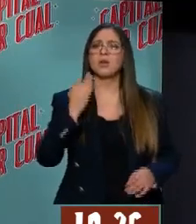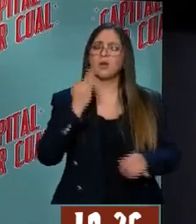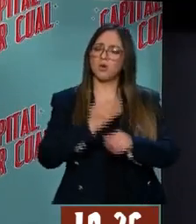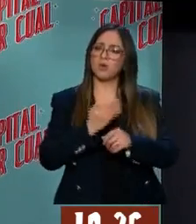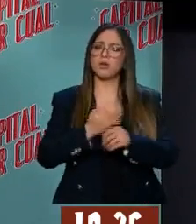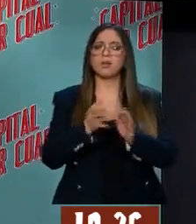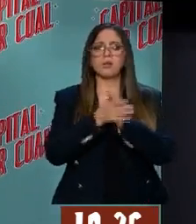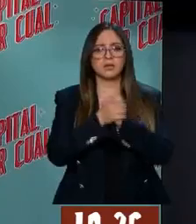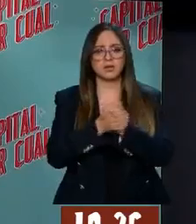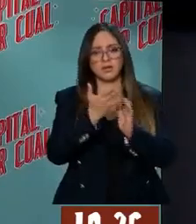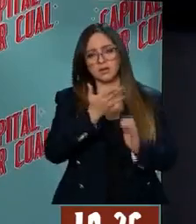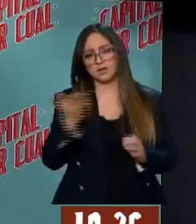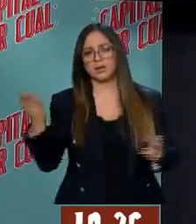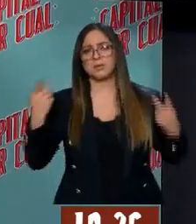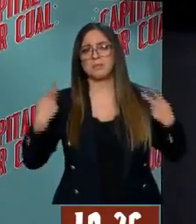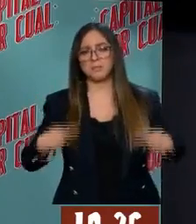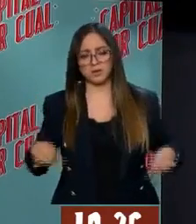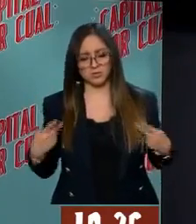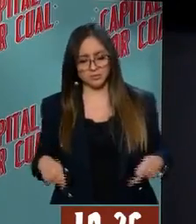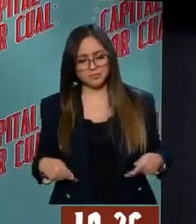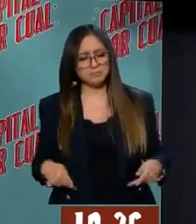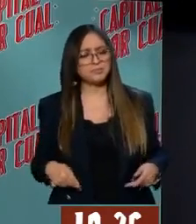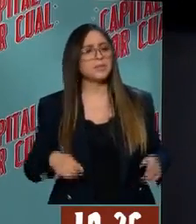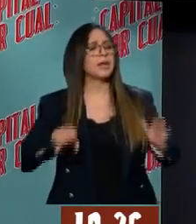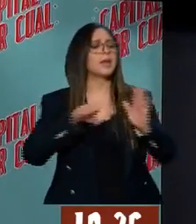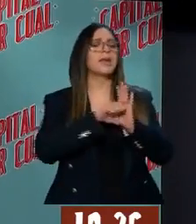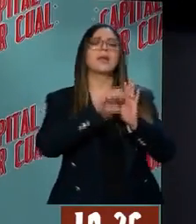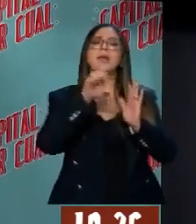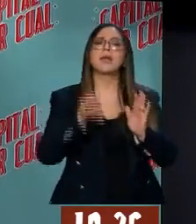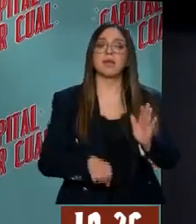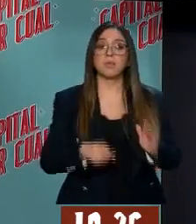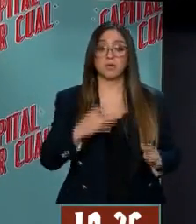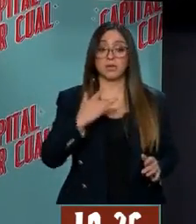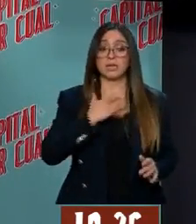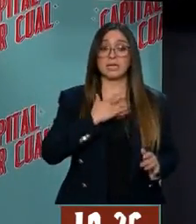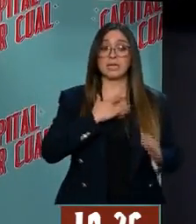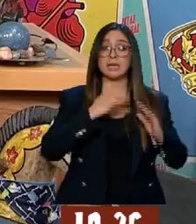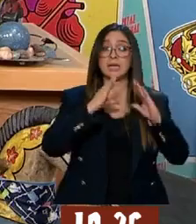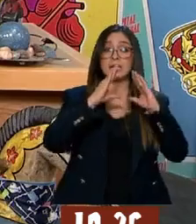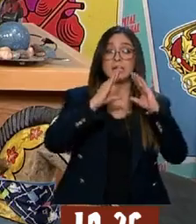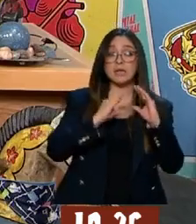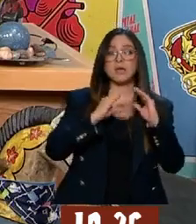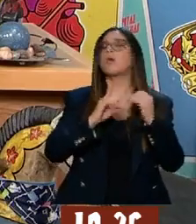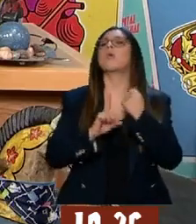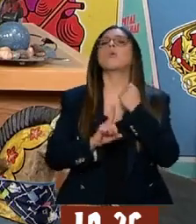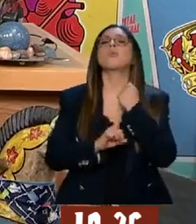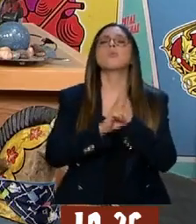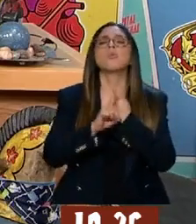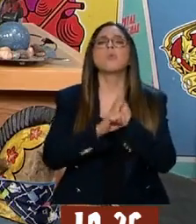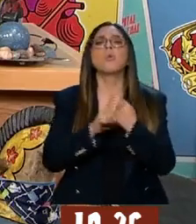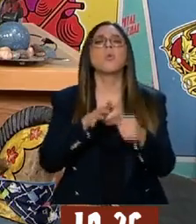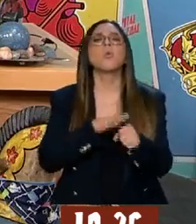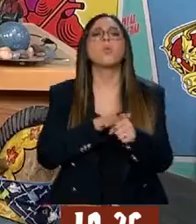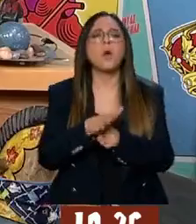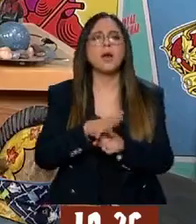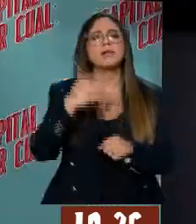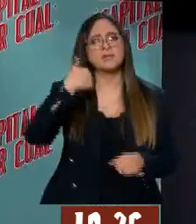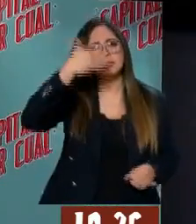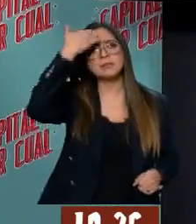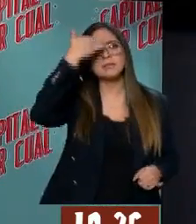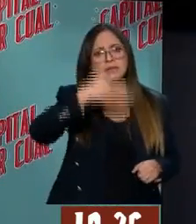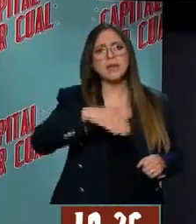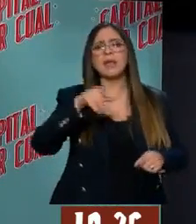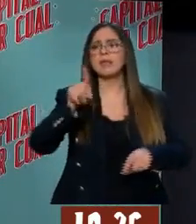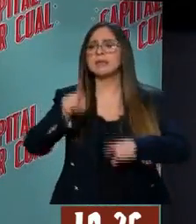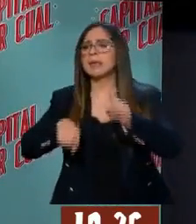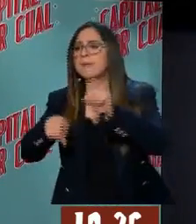es: ¿qué tan afectado queda un corazón después de un infarto? Sé que hay diferentes grados, ¿no? Y también la recuperación depende